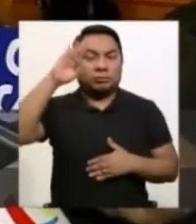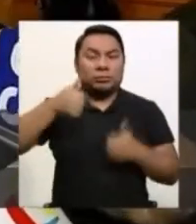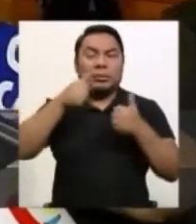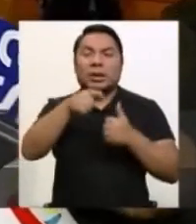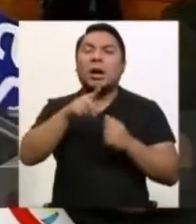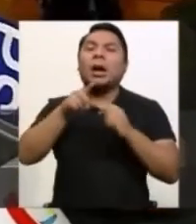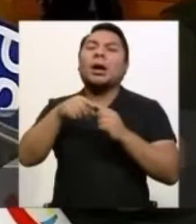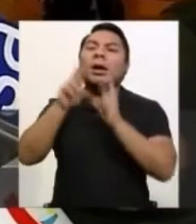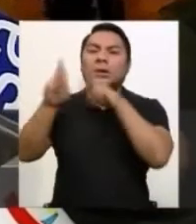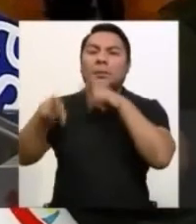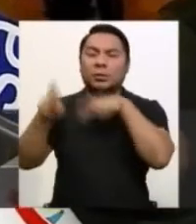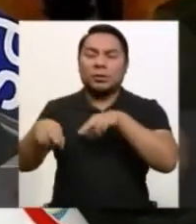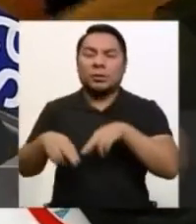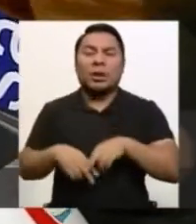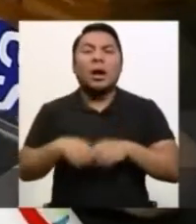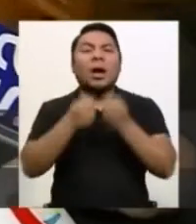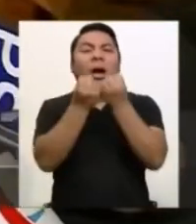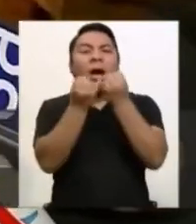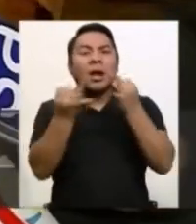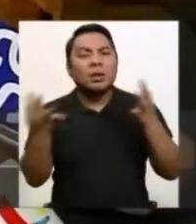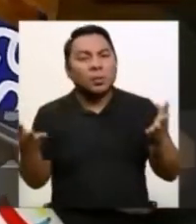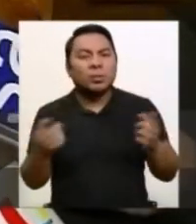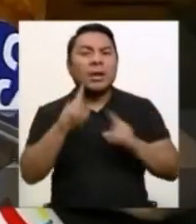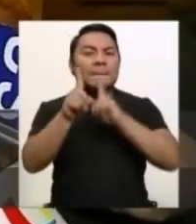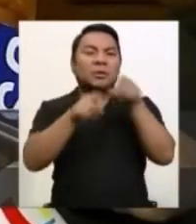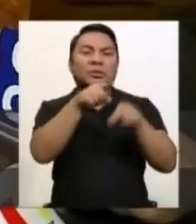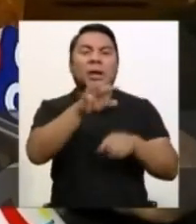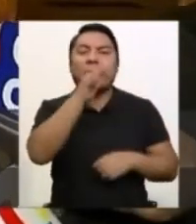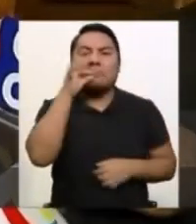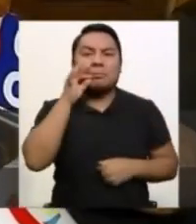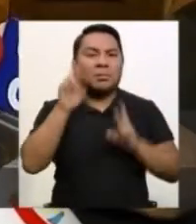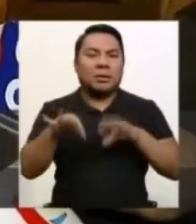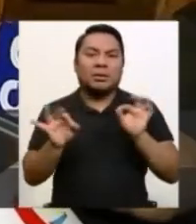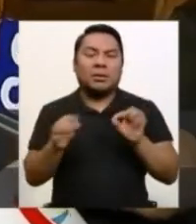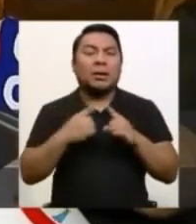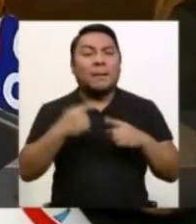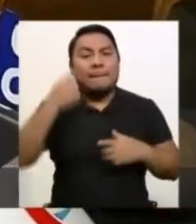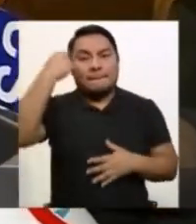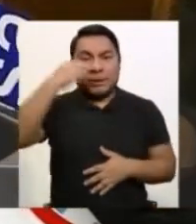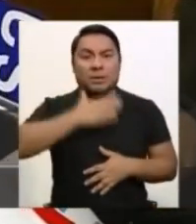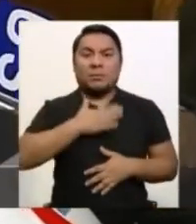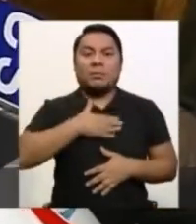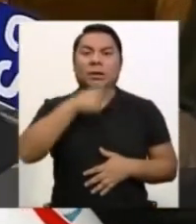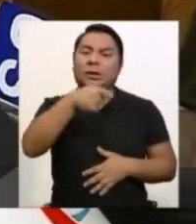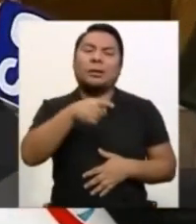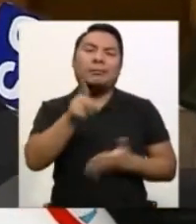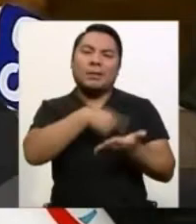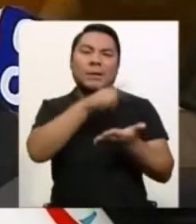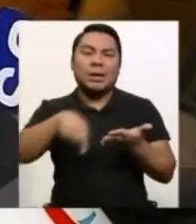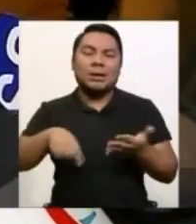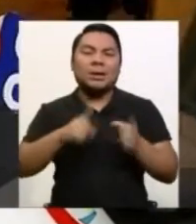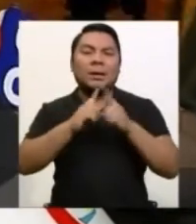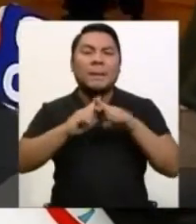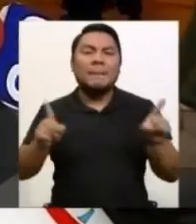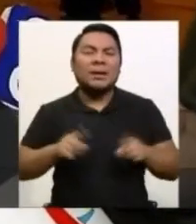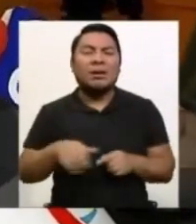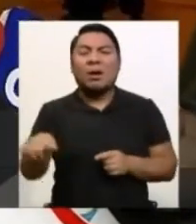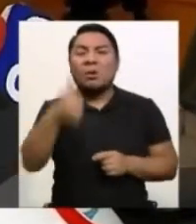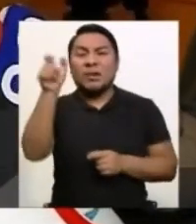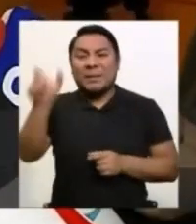respondido. Para mí tiene nota jalada. Pero creemos que cualquiera que entre tampoco lo va a hacer mejor.